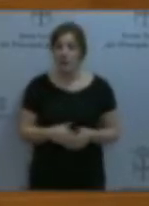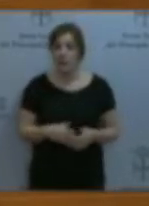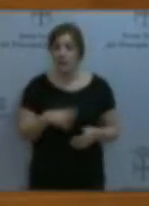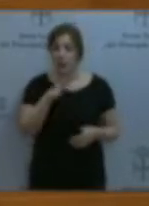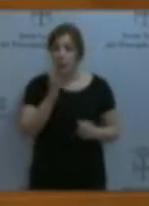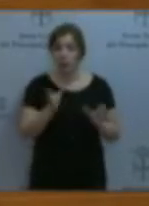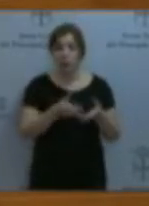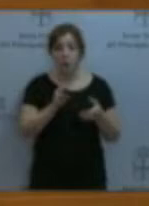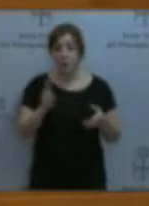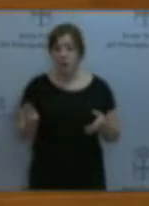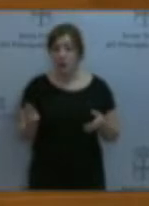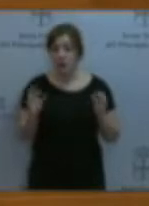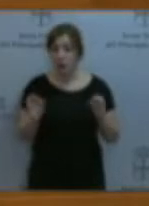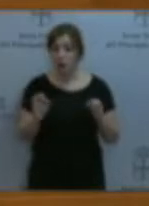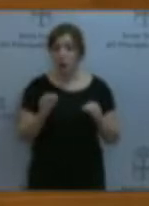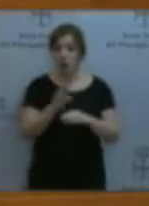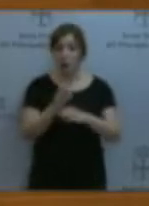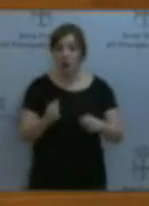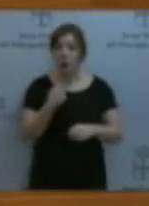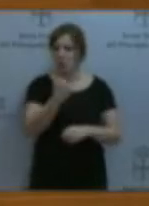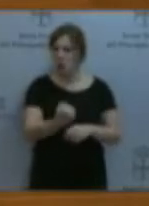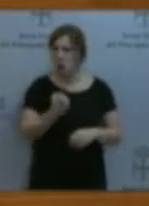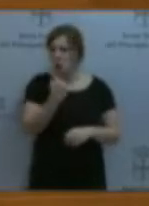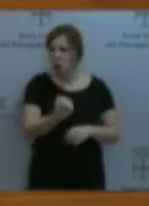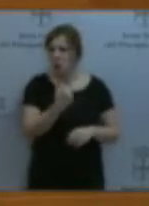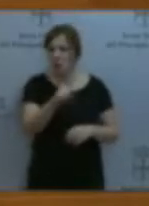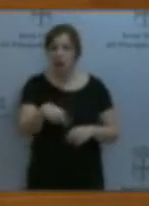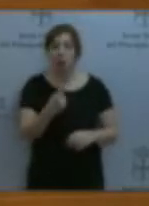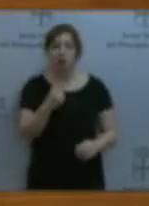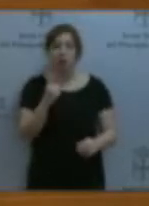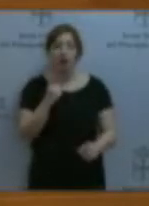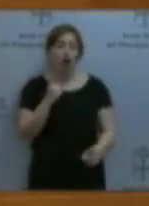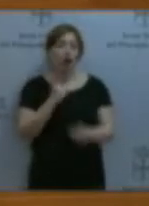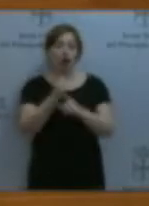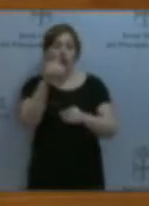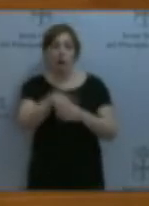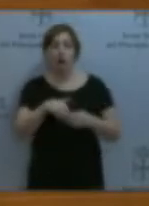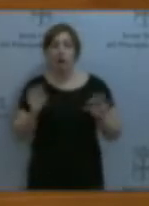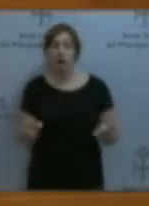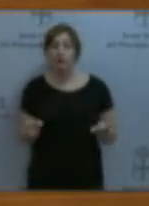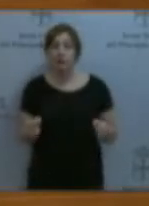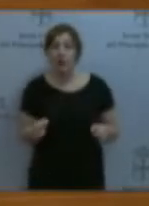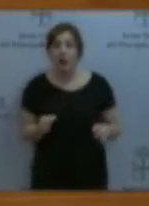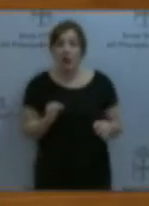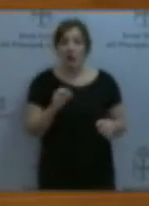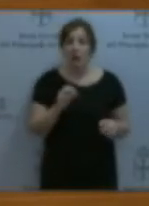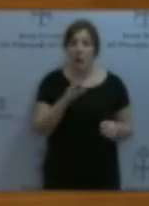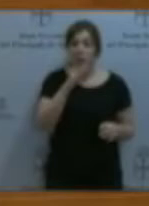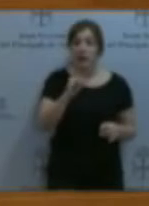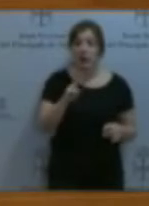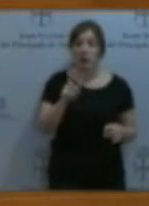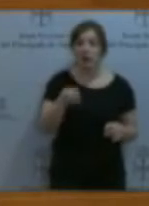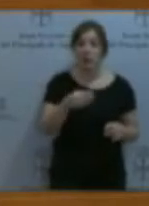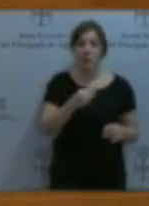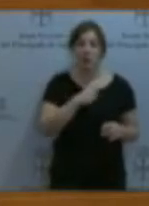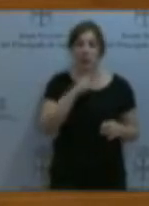Partido Popular, que en el Pleno apoya lo que sea para luego votar en contra en comisiones parlamentarias, y también por la inacción activa de Izquierda Unida, lo que lamentamos,